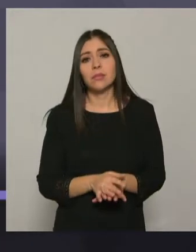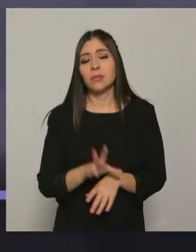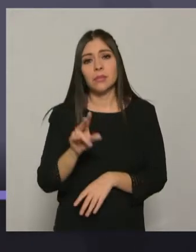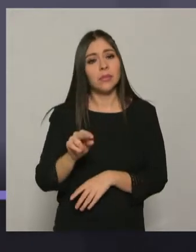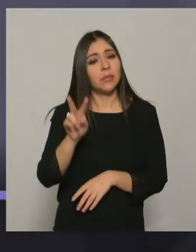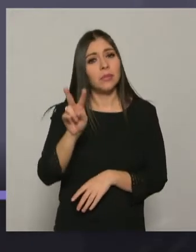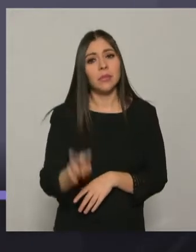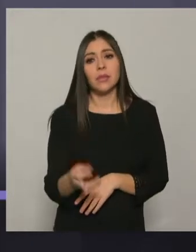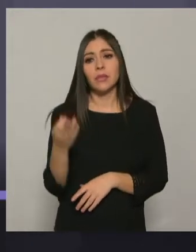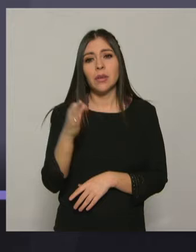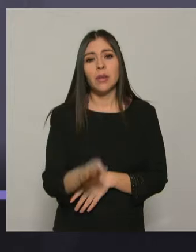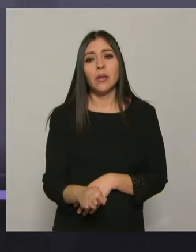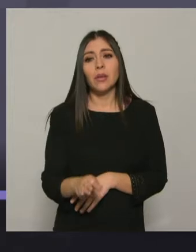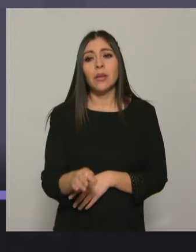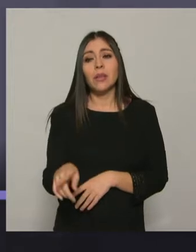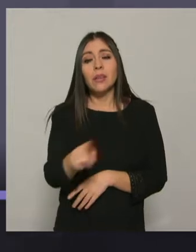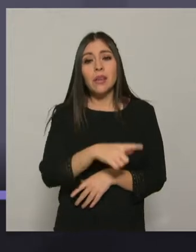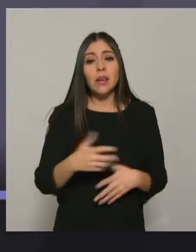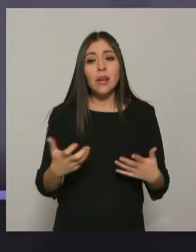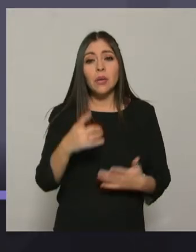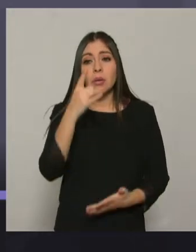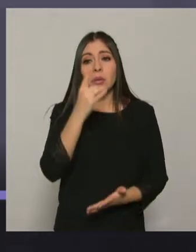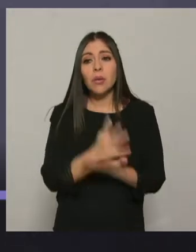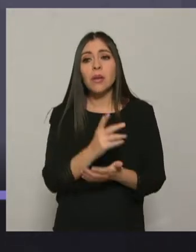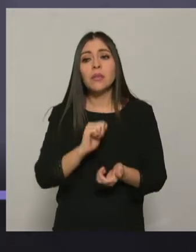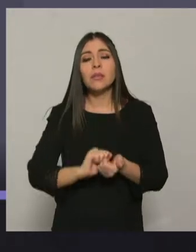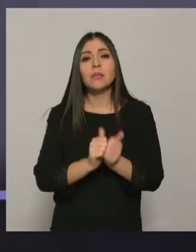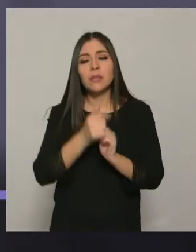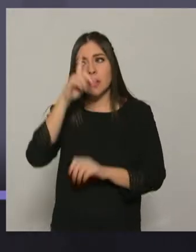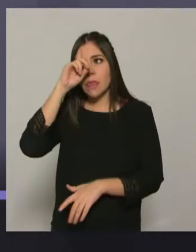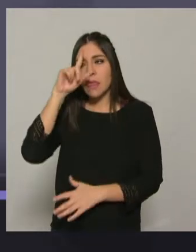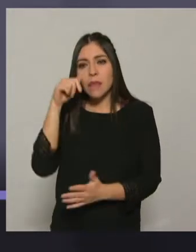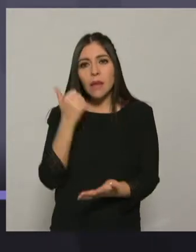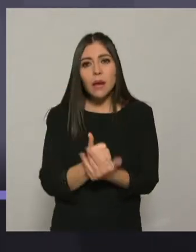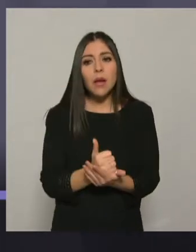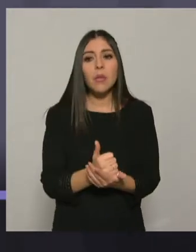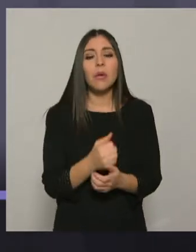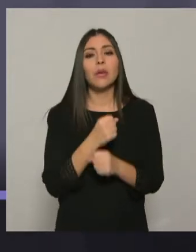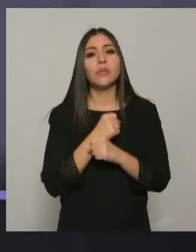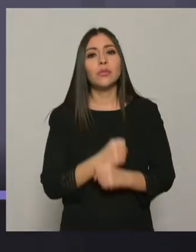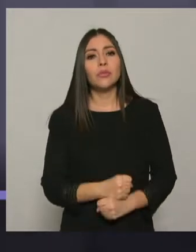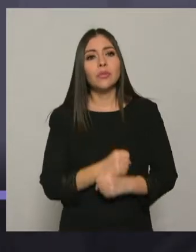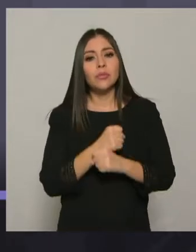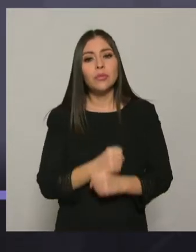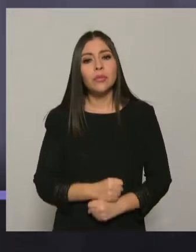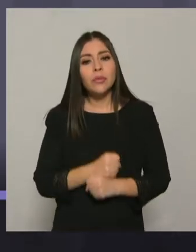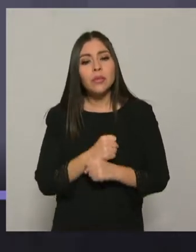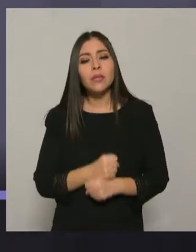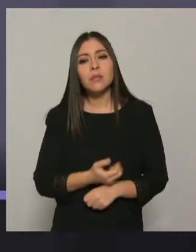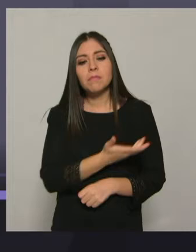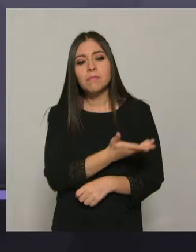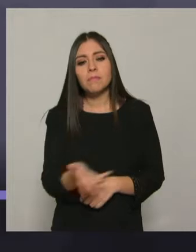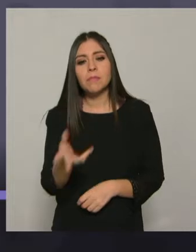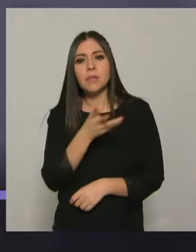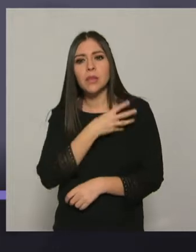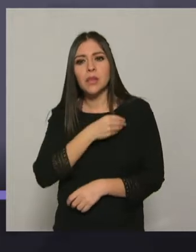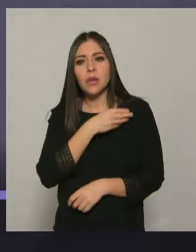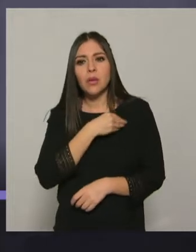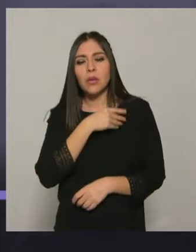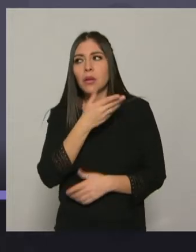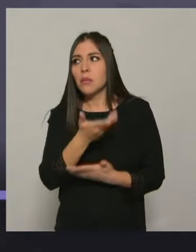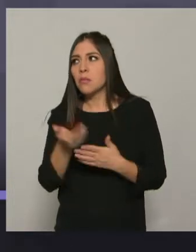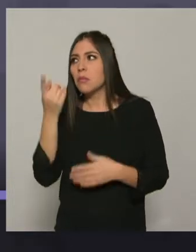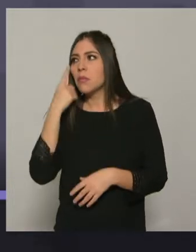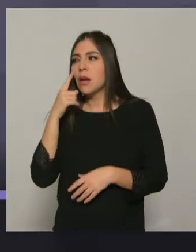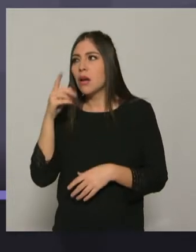proyectar sufrimiento, traumas, exponer a sus hijas e hijos a brutalidades en la calle por el